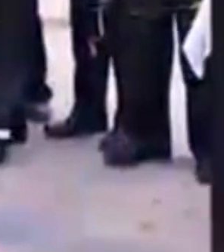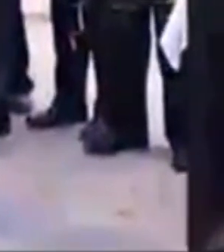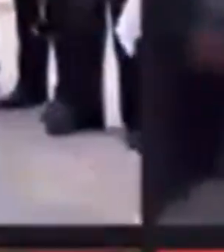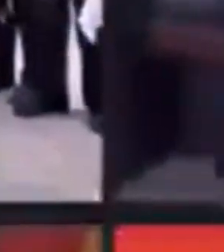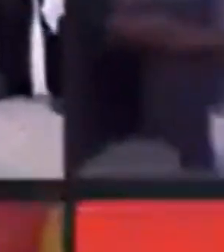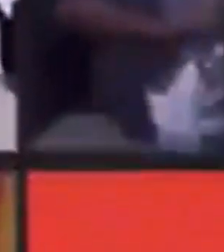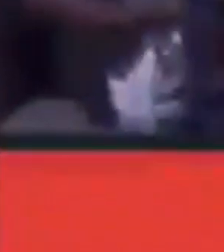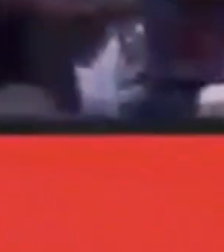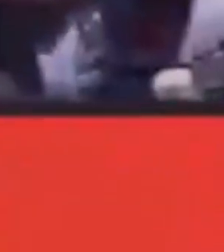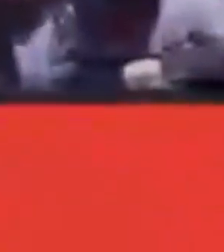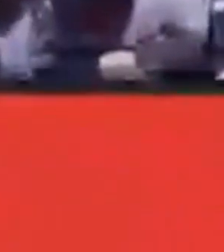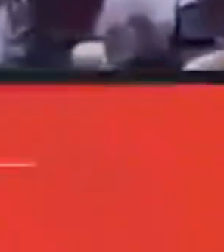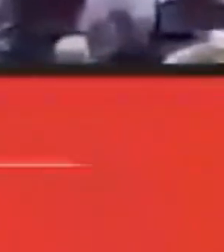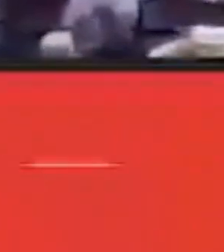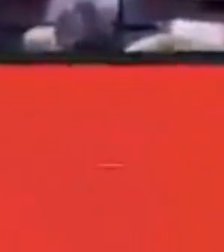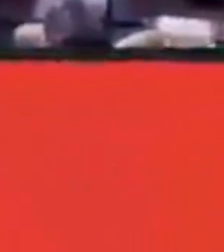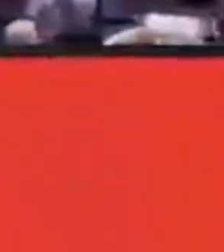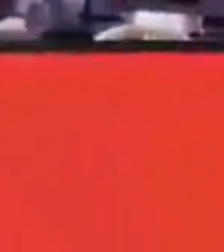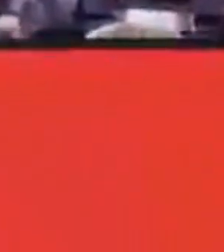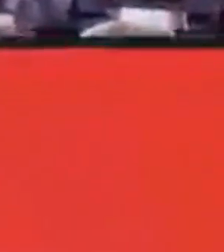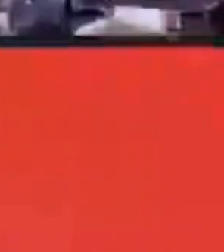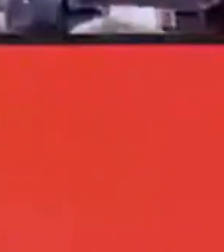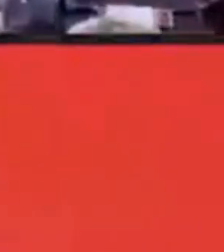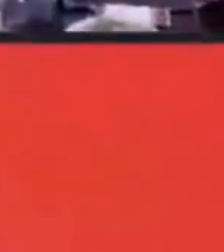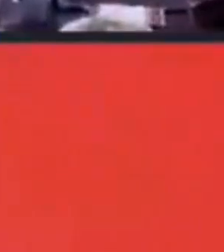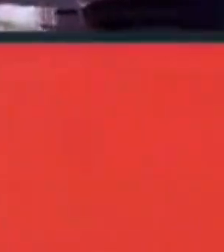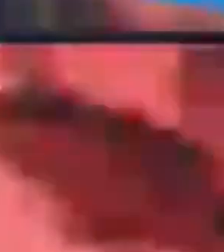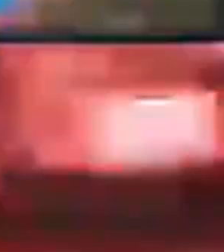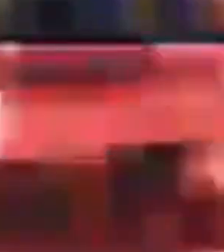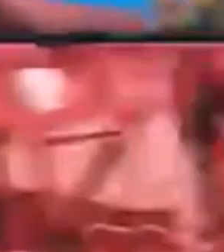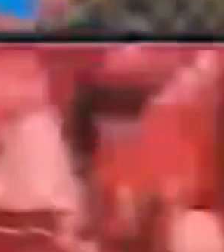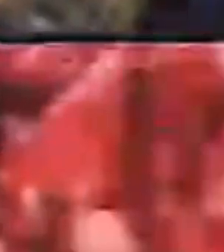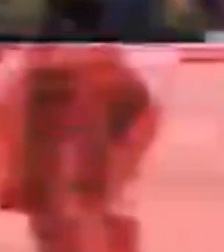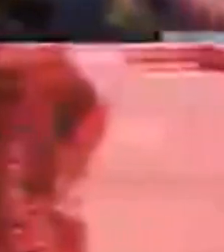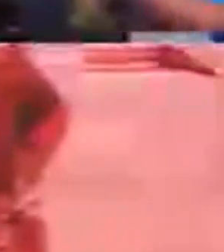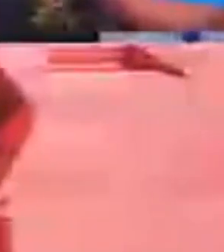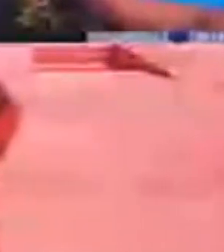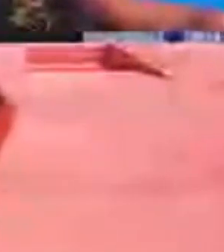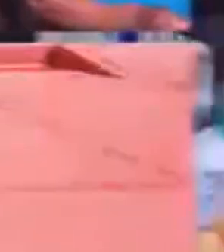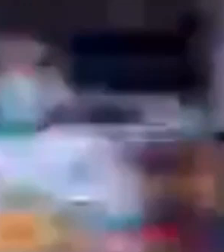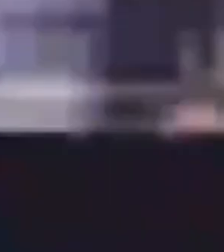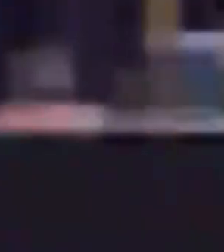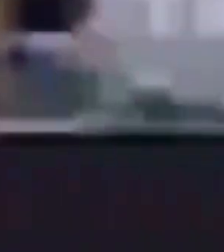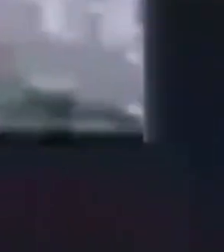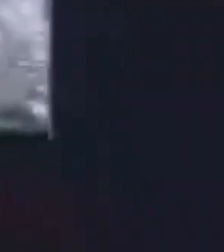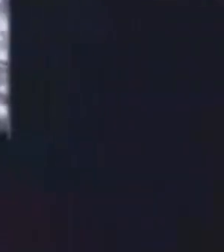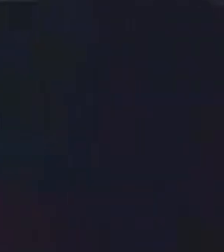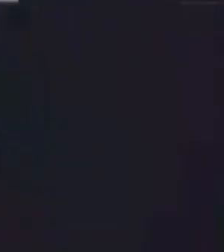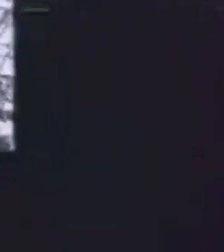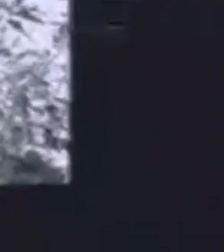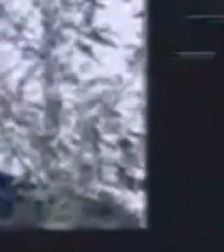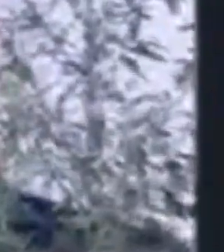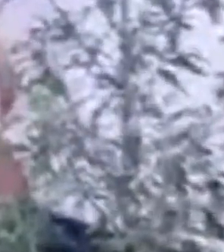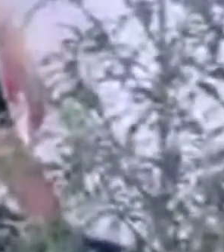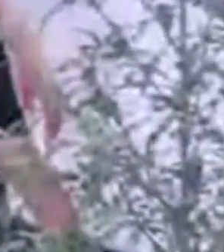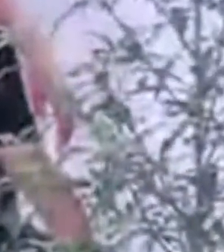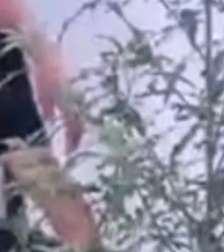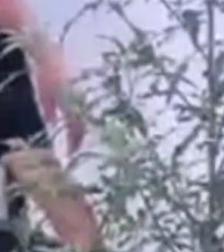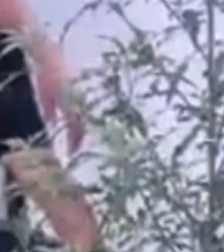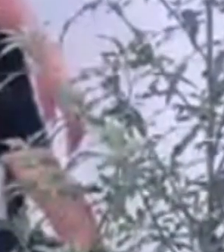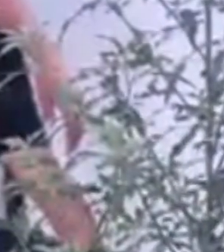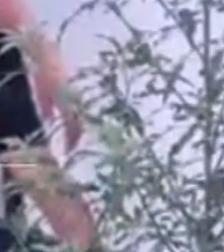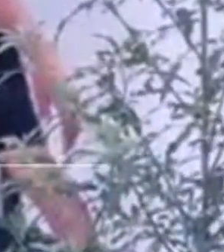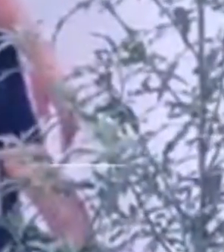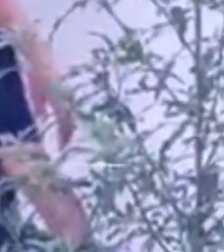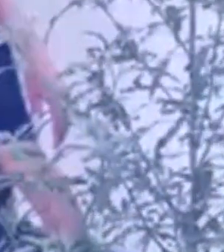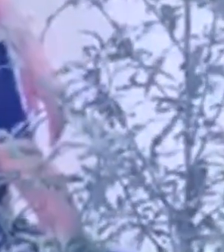Y entérese de los informes más importantes del acontecer nacional y regional. Audiencia